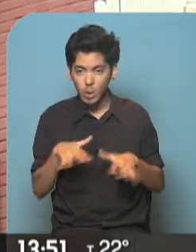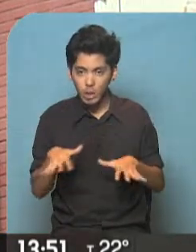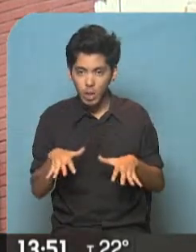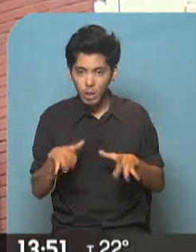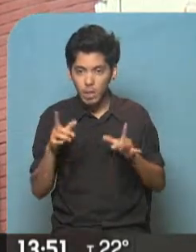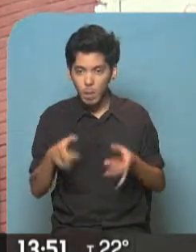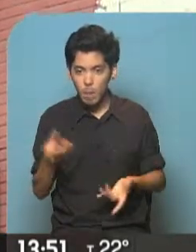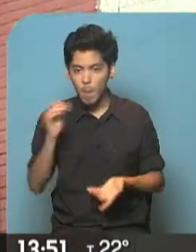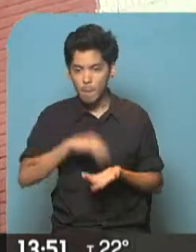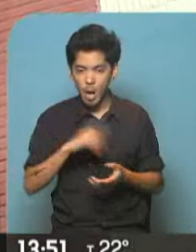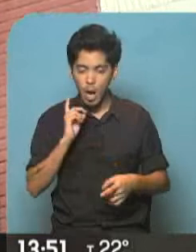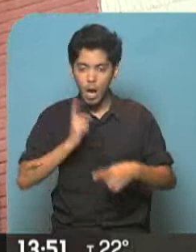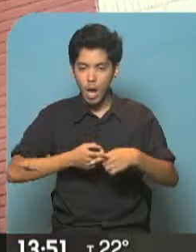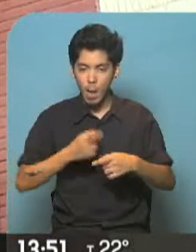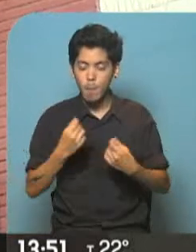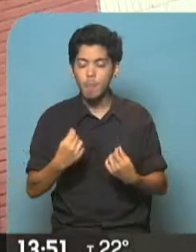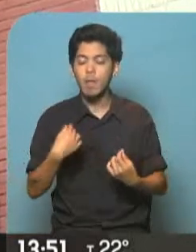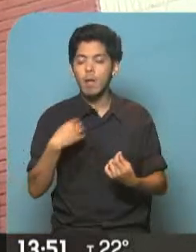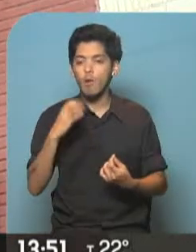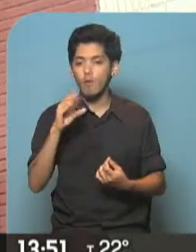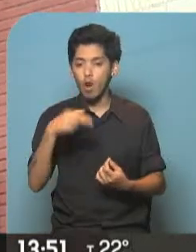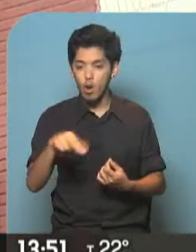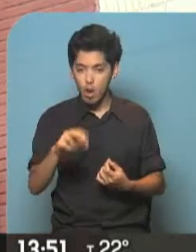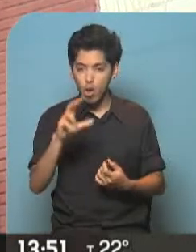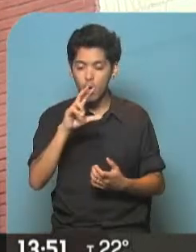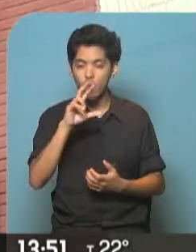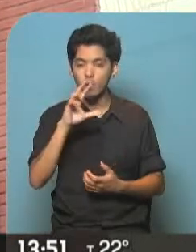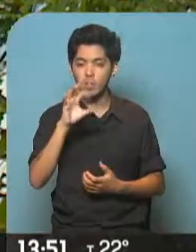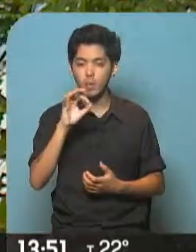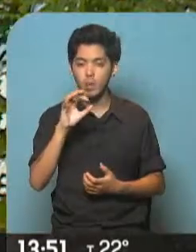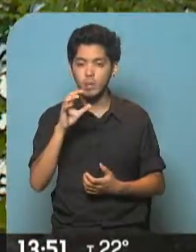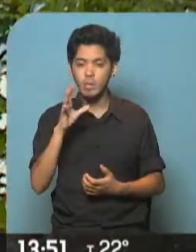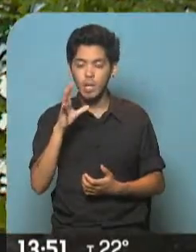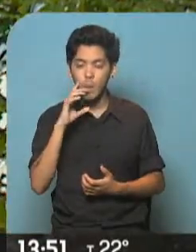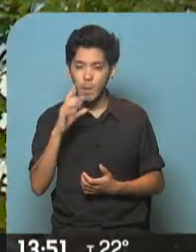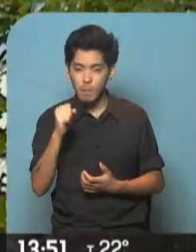se agrega un bono de 6.000 pesos en 3 cuotas, imposible de pagar,